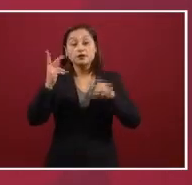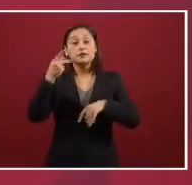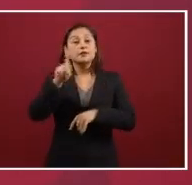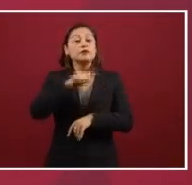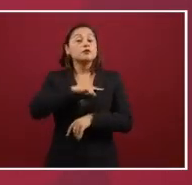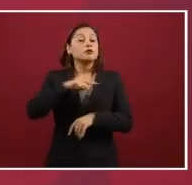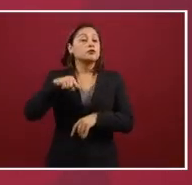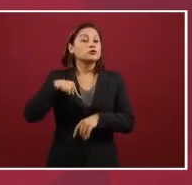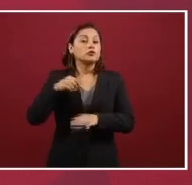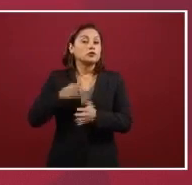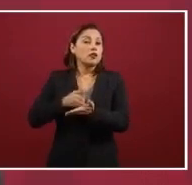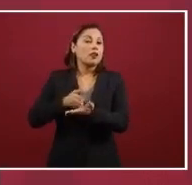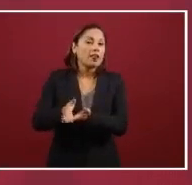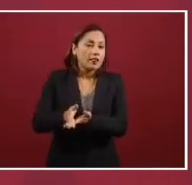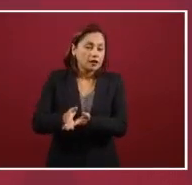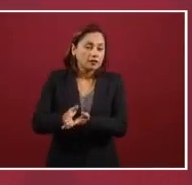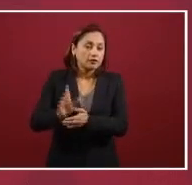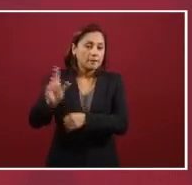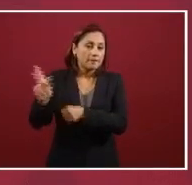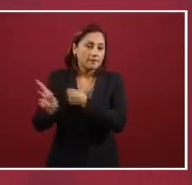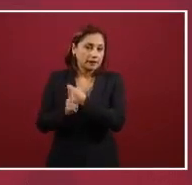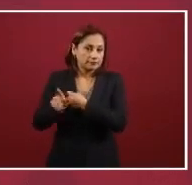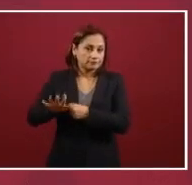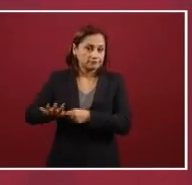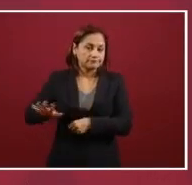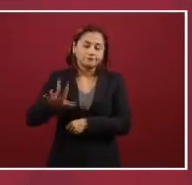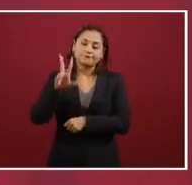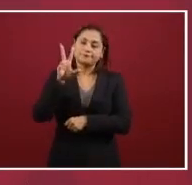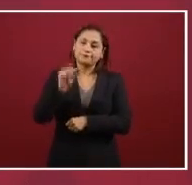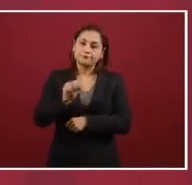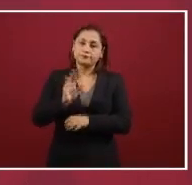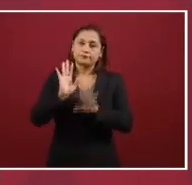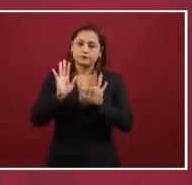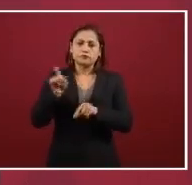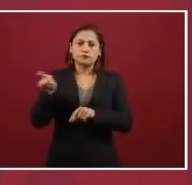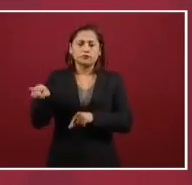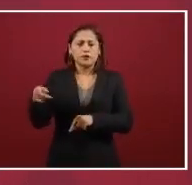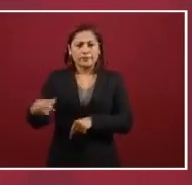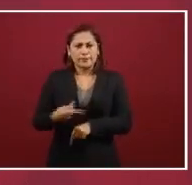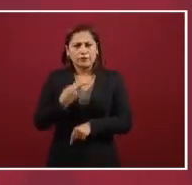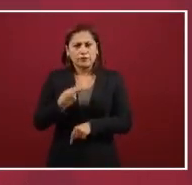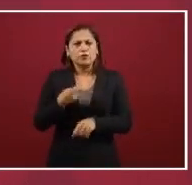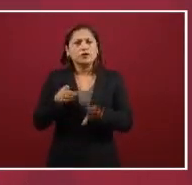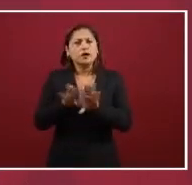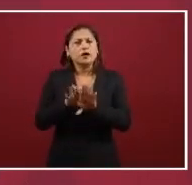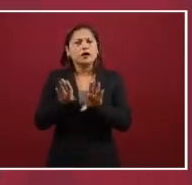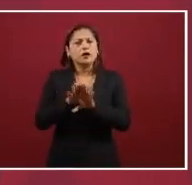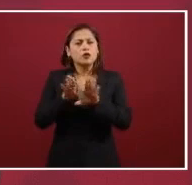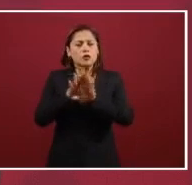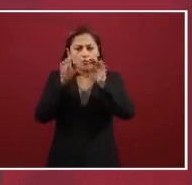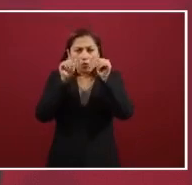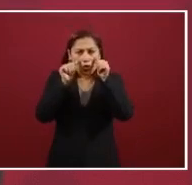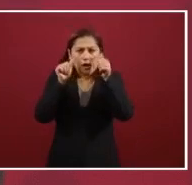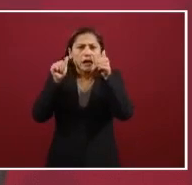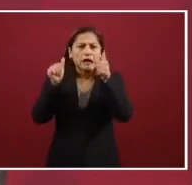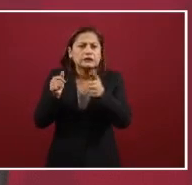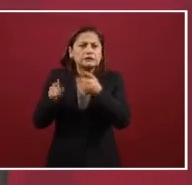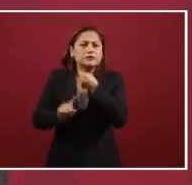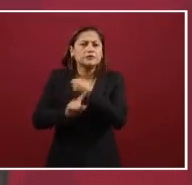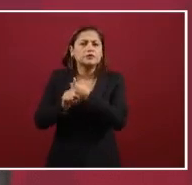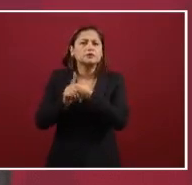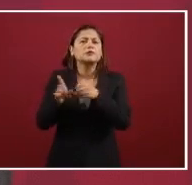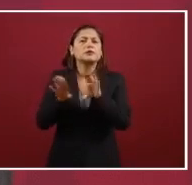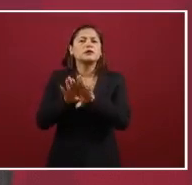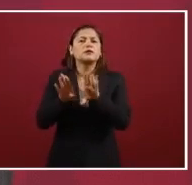a garantizar la transparencia de los recursos que se van a usar? Que sería la pregunta, entiendo, de usted. Los va a ejercer la